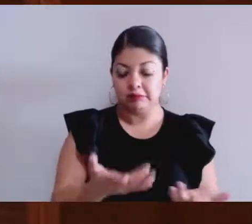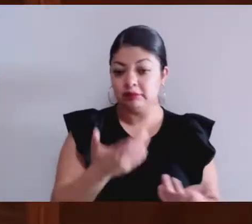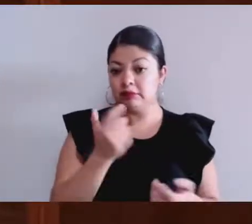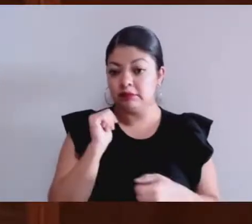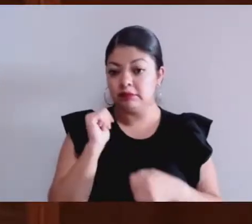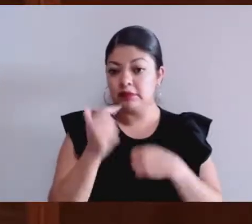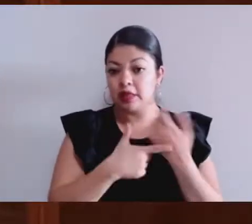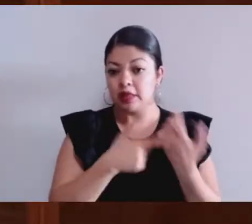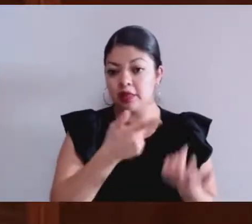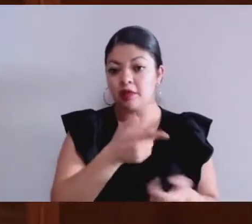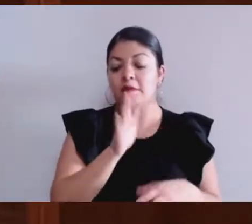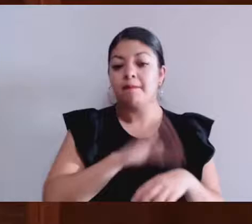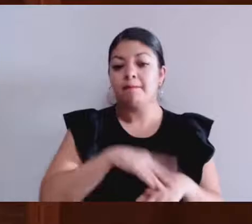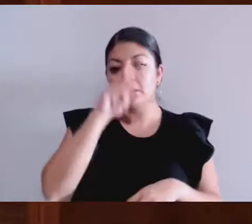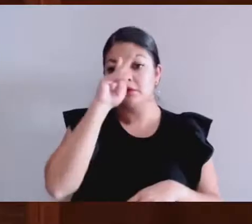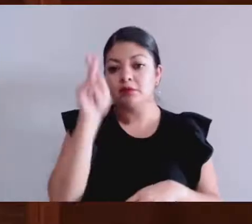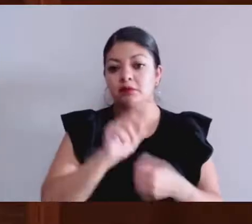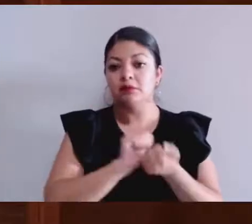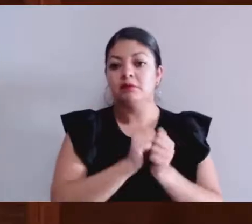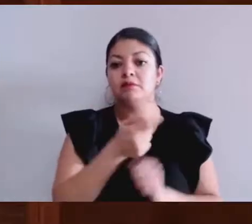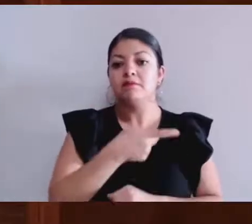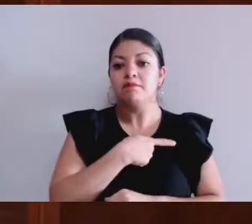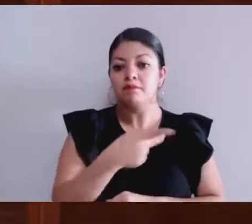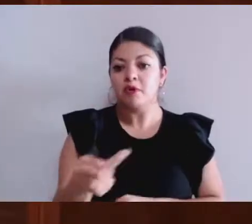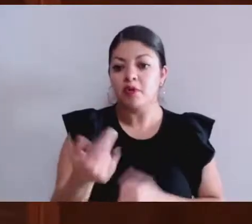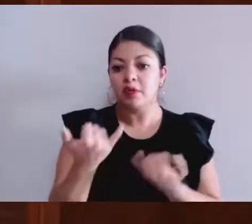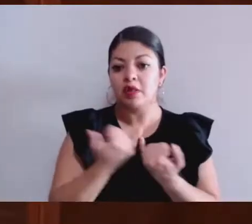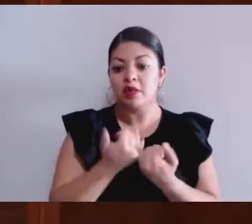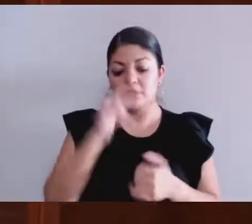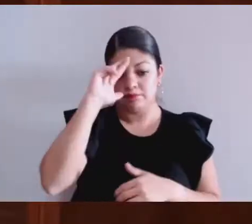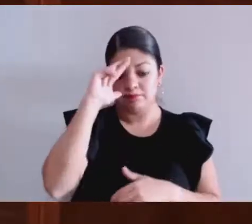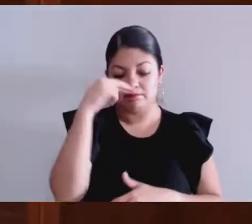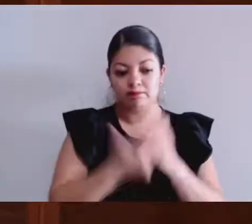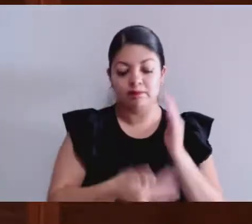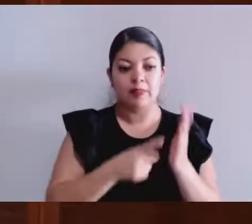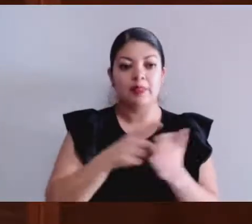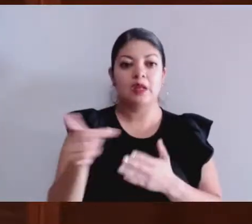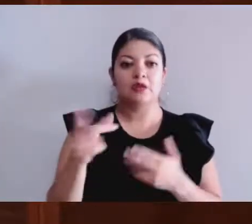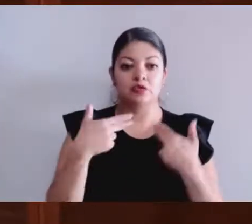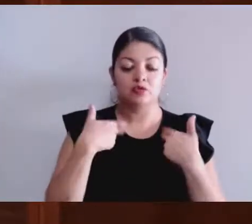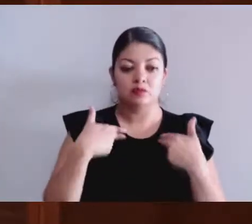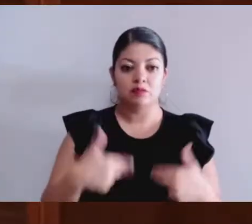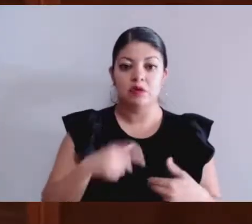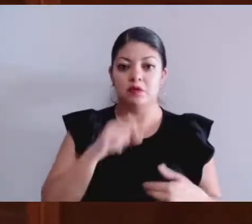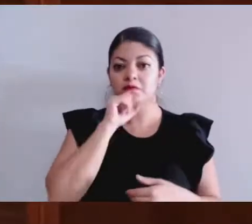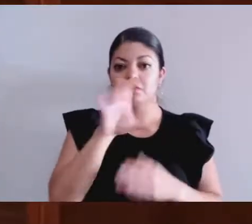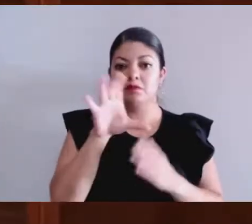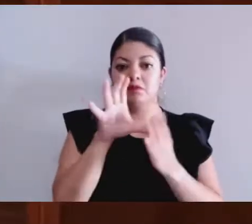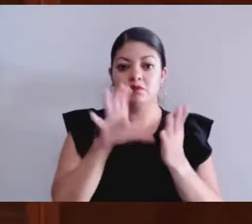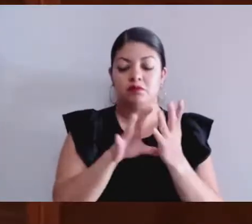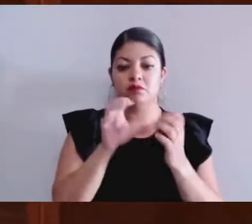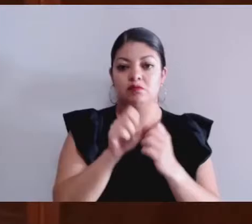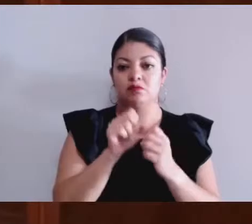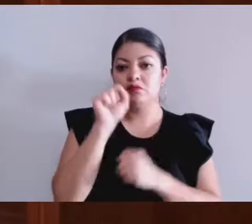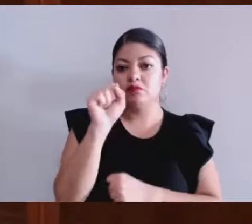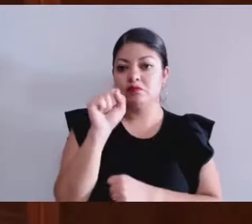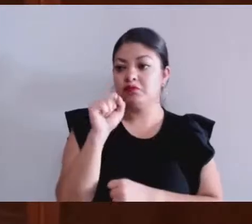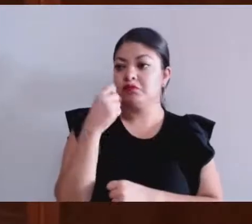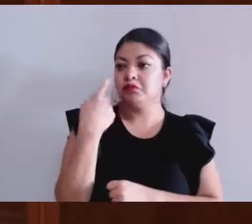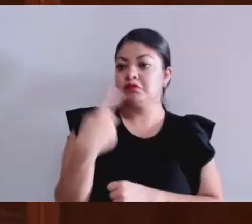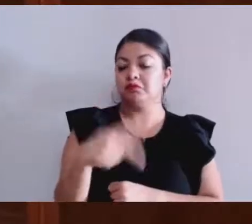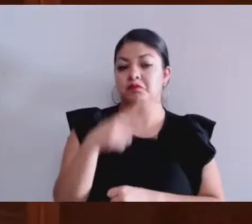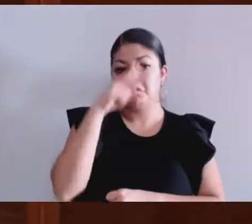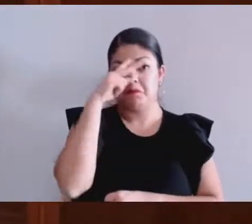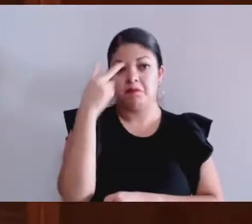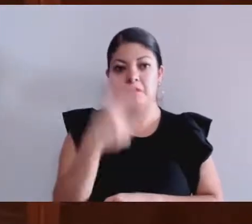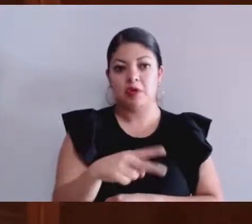con ello la criminalización de la pobreza y la violación del derecho humano establecido en la Constitución de los Estados Unidos